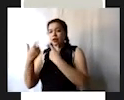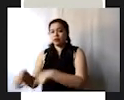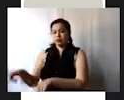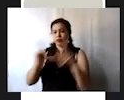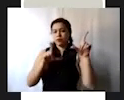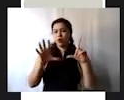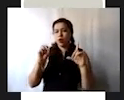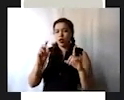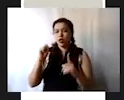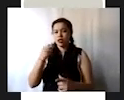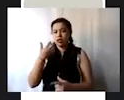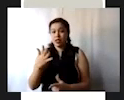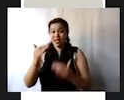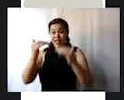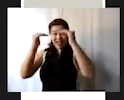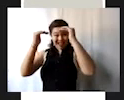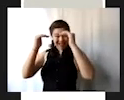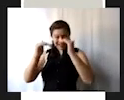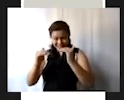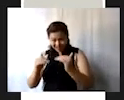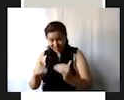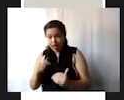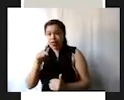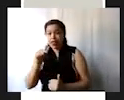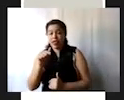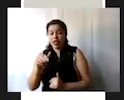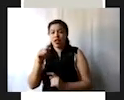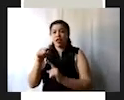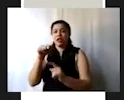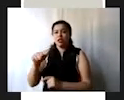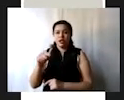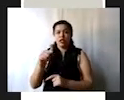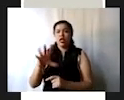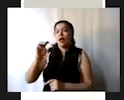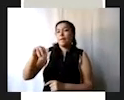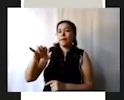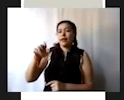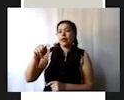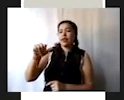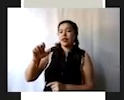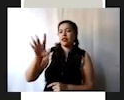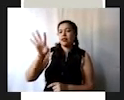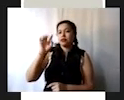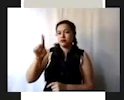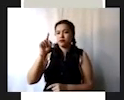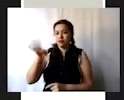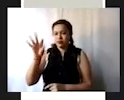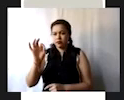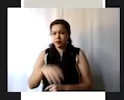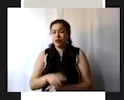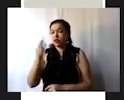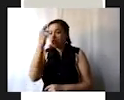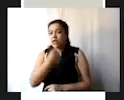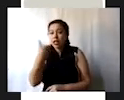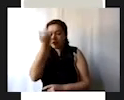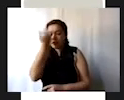abajito, en cualquiera de los 17 objetivos van a encontrar las metas. Entonces, por favor,